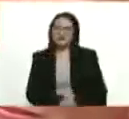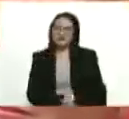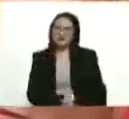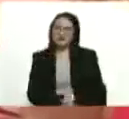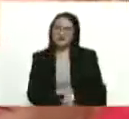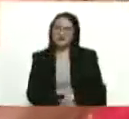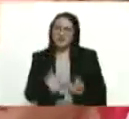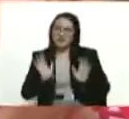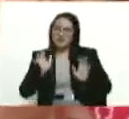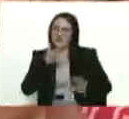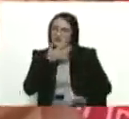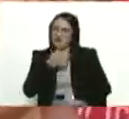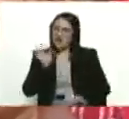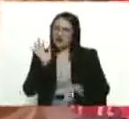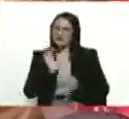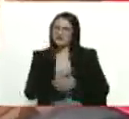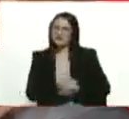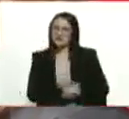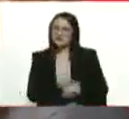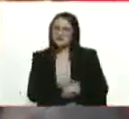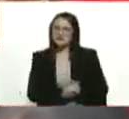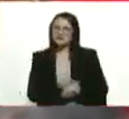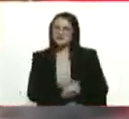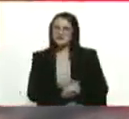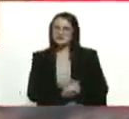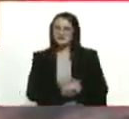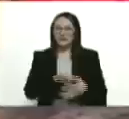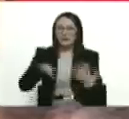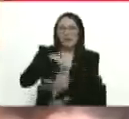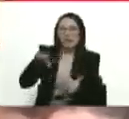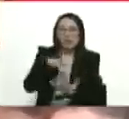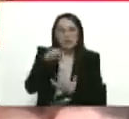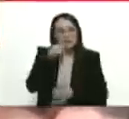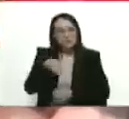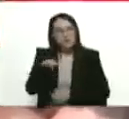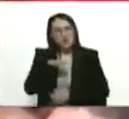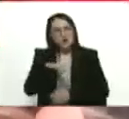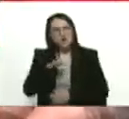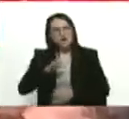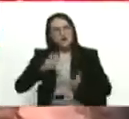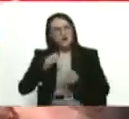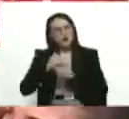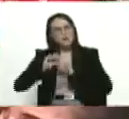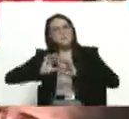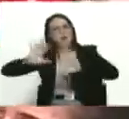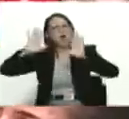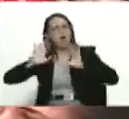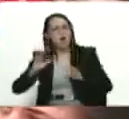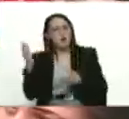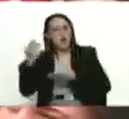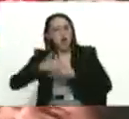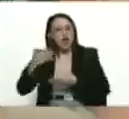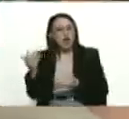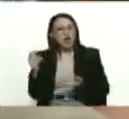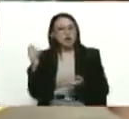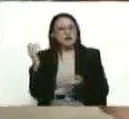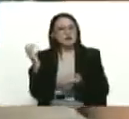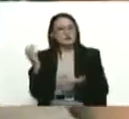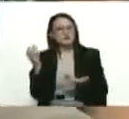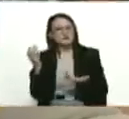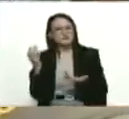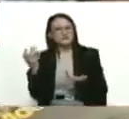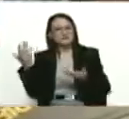¡Qué mantequilla, ¿verdad? De llegar atropellando al pueblo. De llegar empujándolo, de pedir bloqueos, sanciones, de